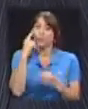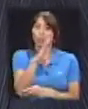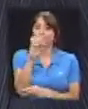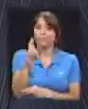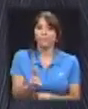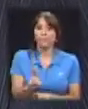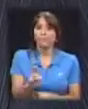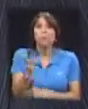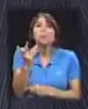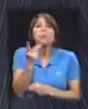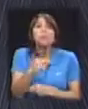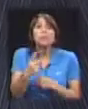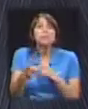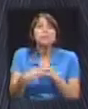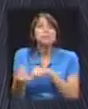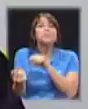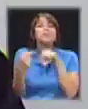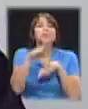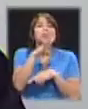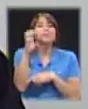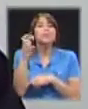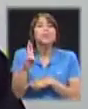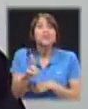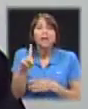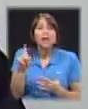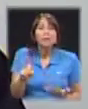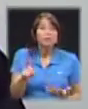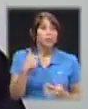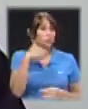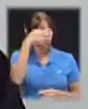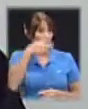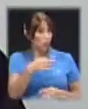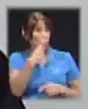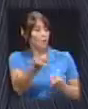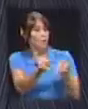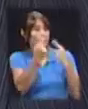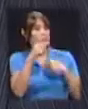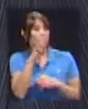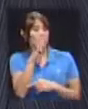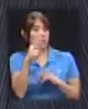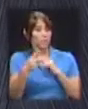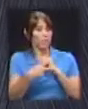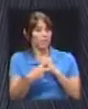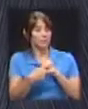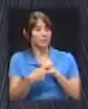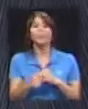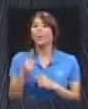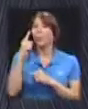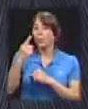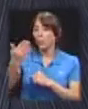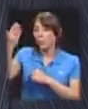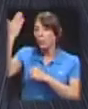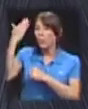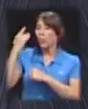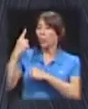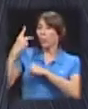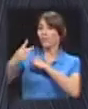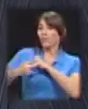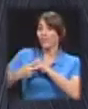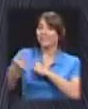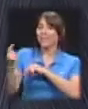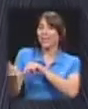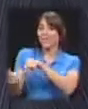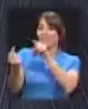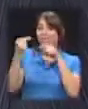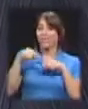vino a Costa Rica, Juan Rafael? Yo creo que cuatro. Cuatro veces. En una de las veces que él vino a Costa Rica, yo era ministro de